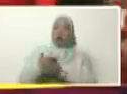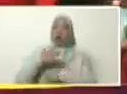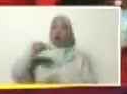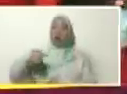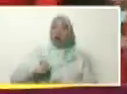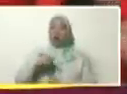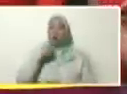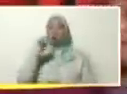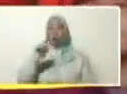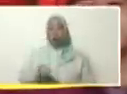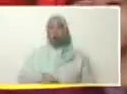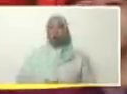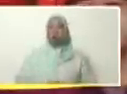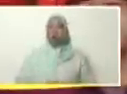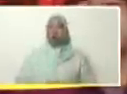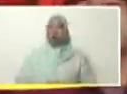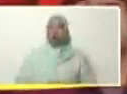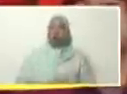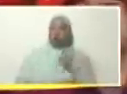mismo.